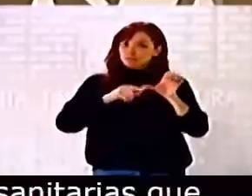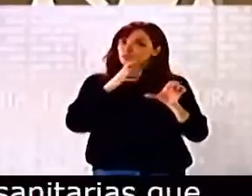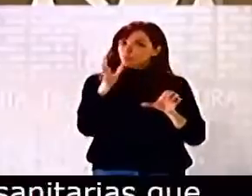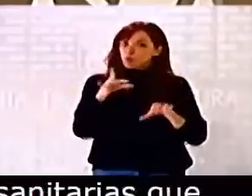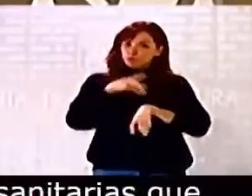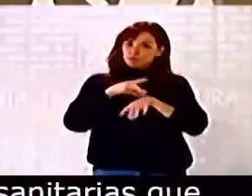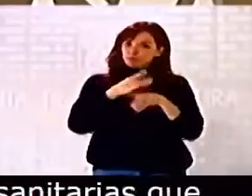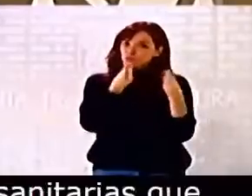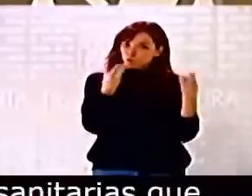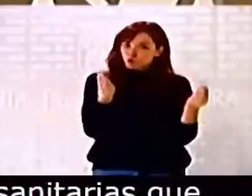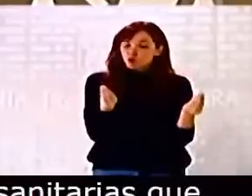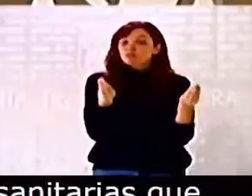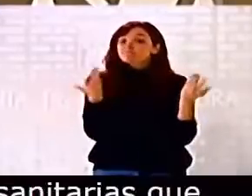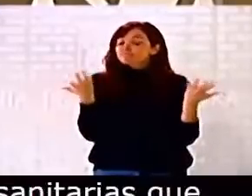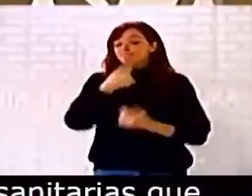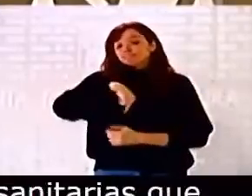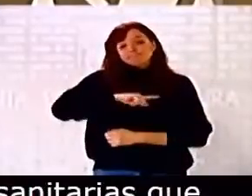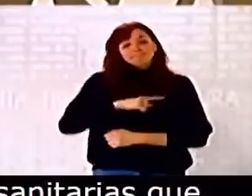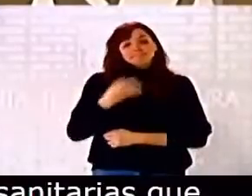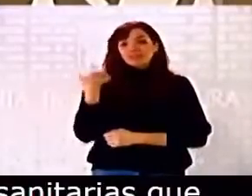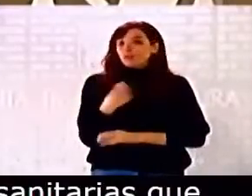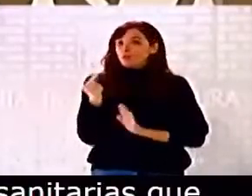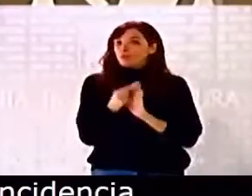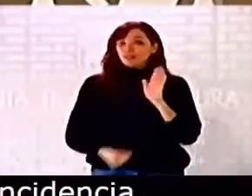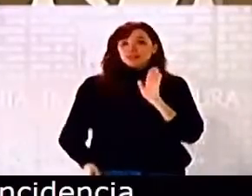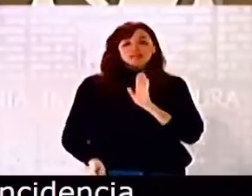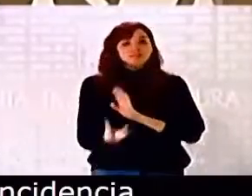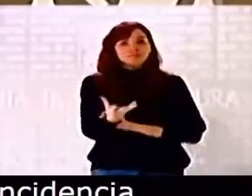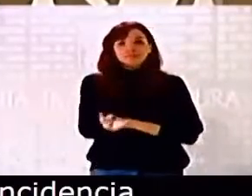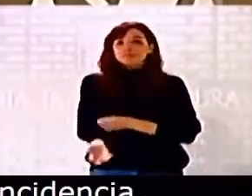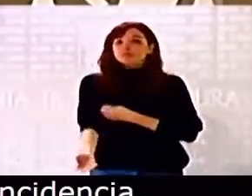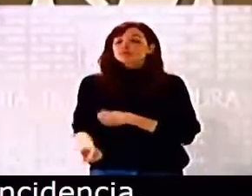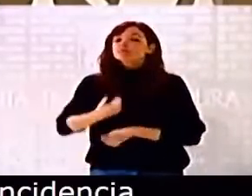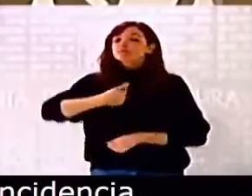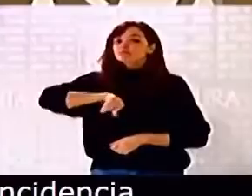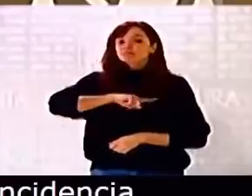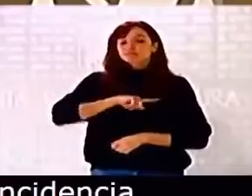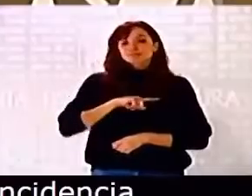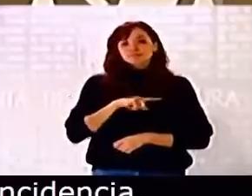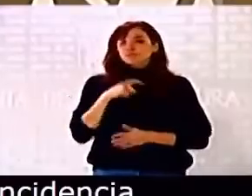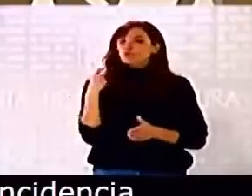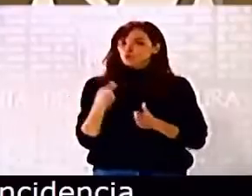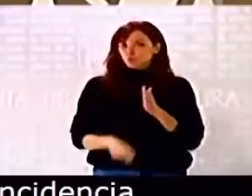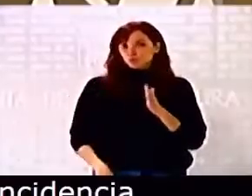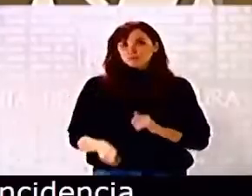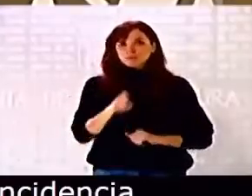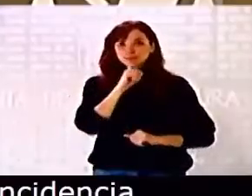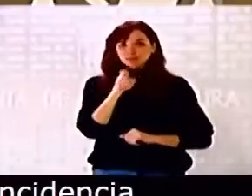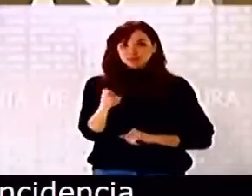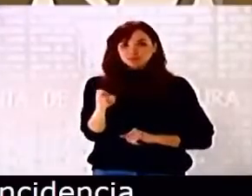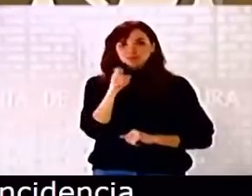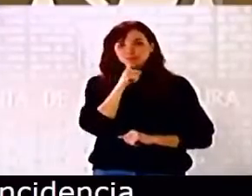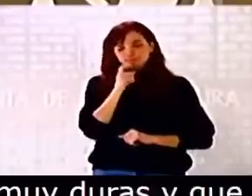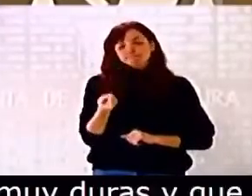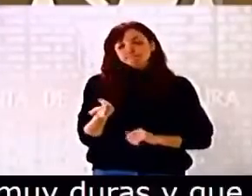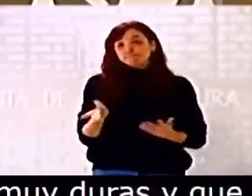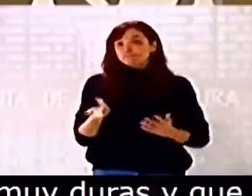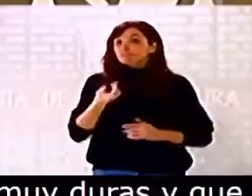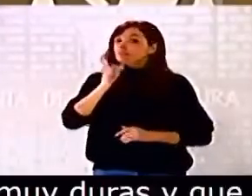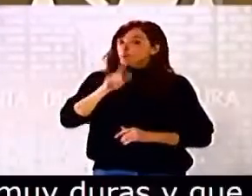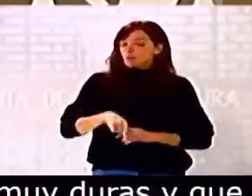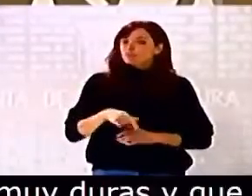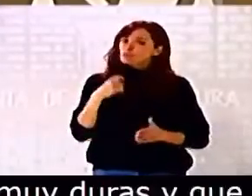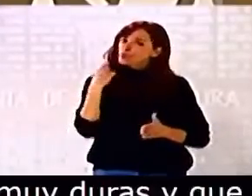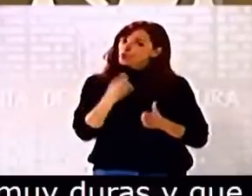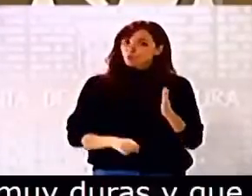de incidencia, tenemos que adoptar medidas que son para nosotros muy duras y que suponen también mucha